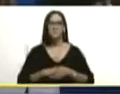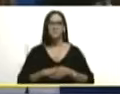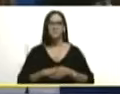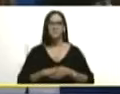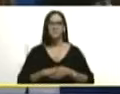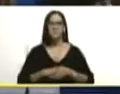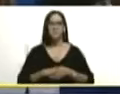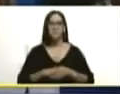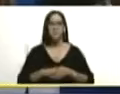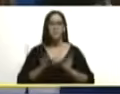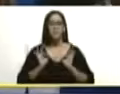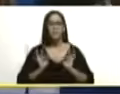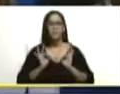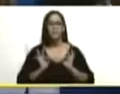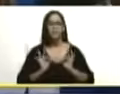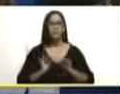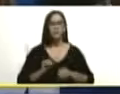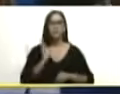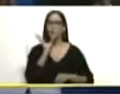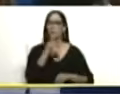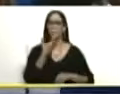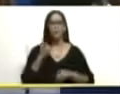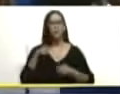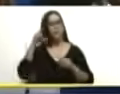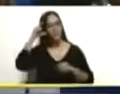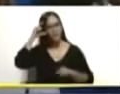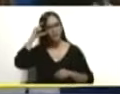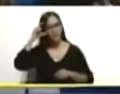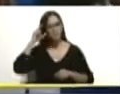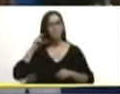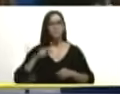Y precisamente no hay mejor día.